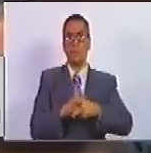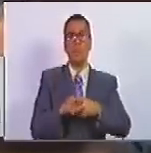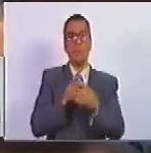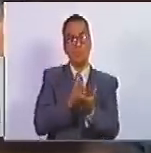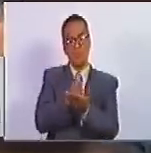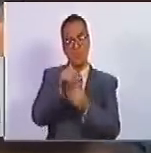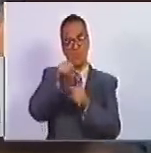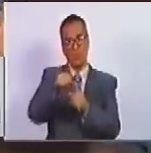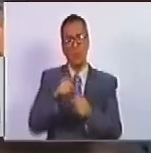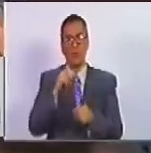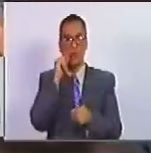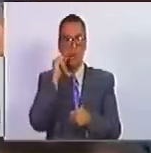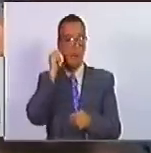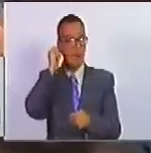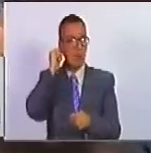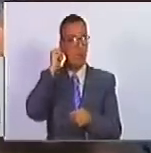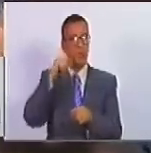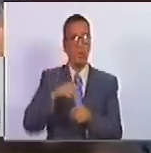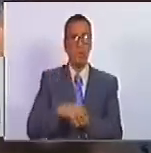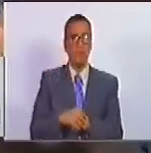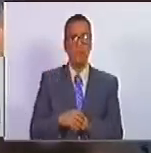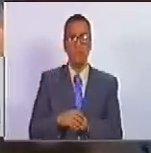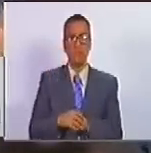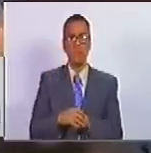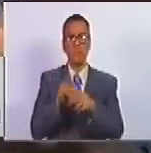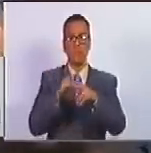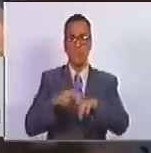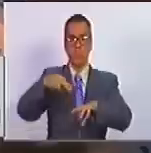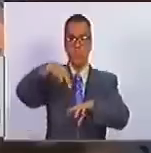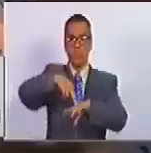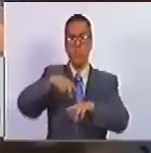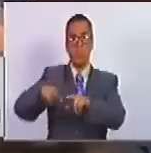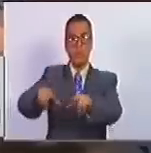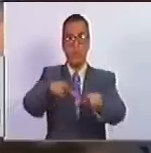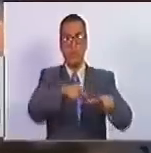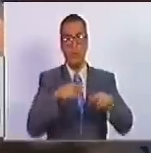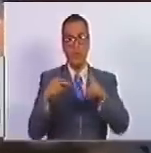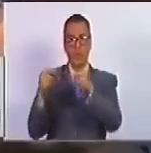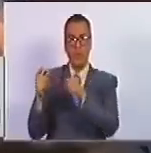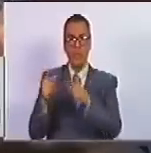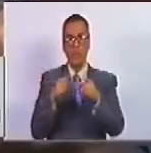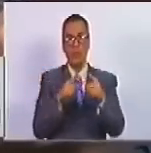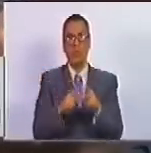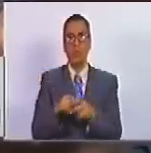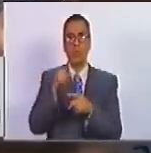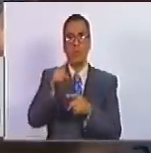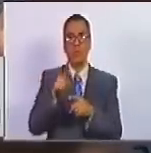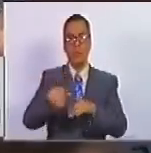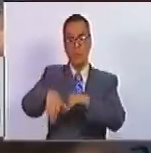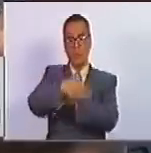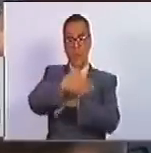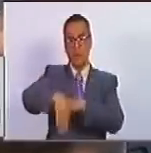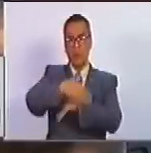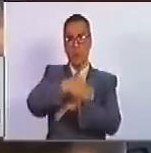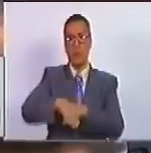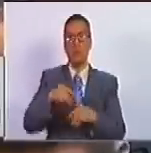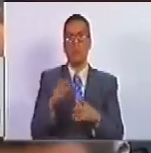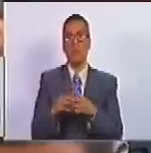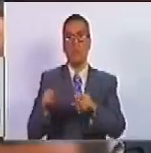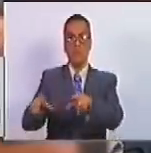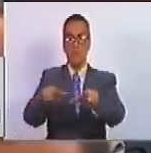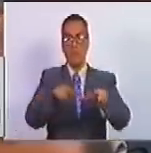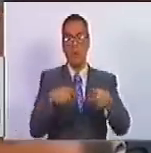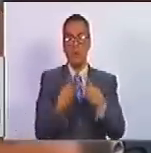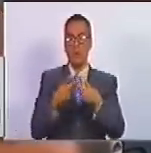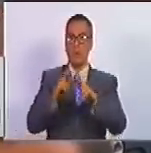ahí hombres y mujeres de pie en las áreas administrativas, en las calles, en los cuadrantes